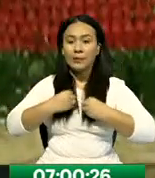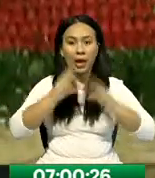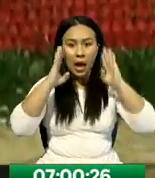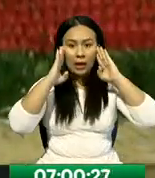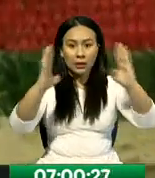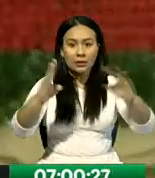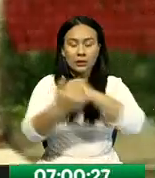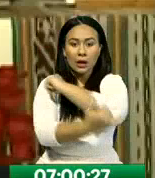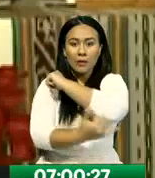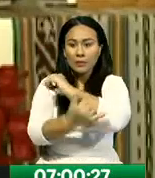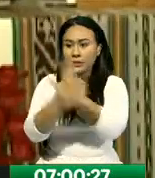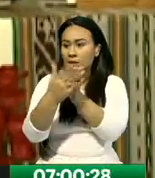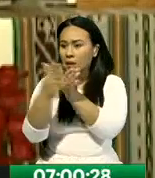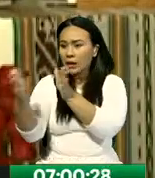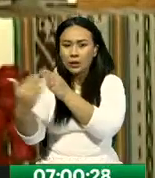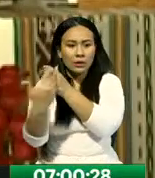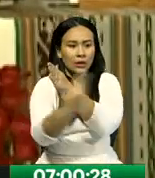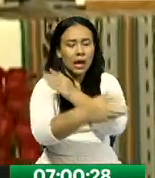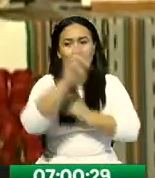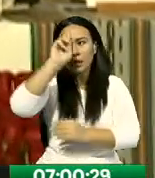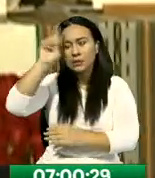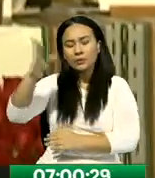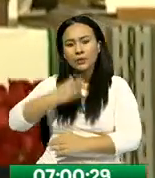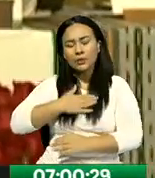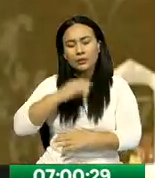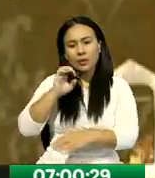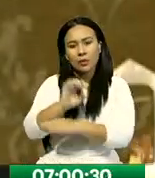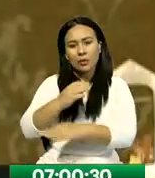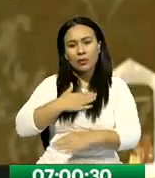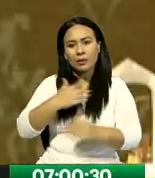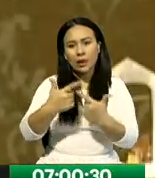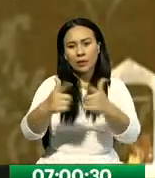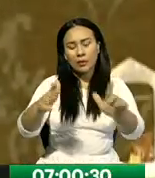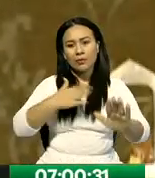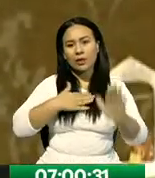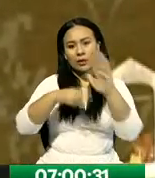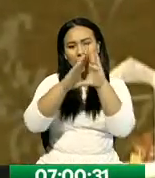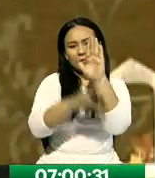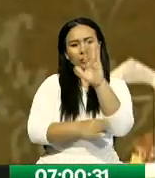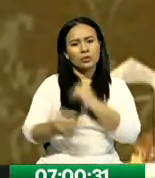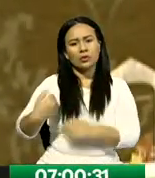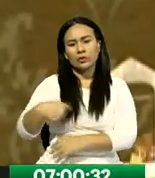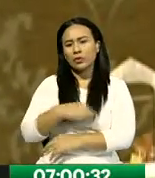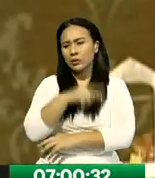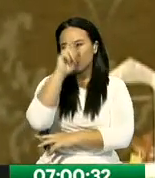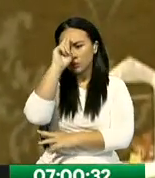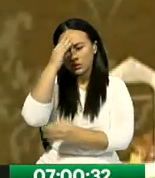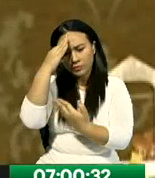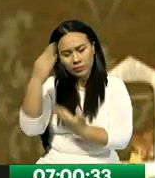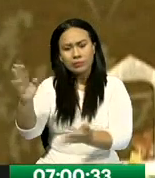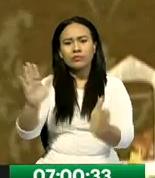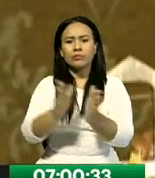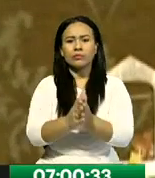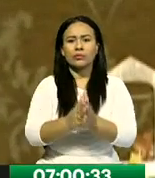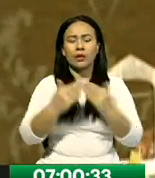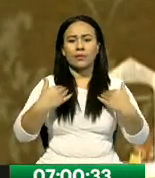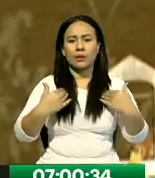llamado a los países vecinos por respetar la autonomía del Ecuador. Somos un país tolerante que ha estado